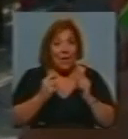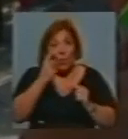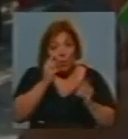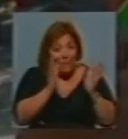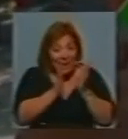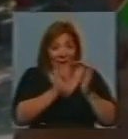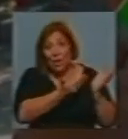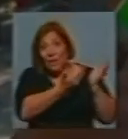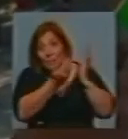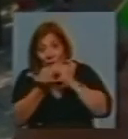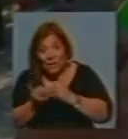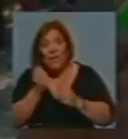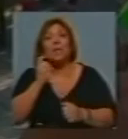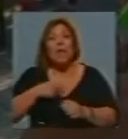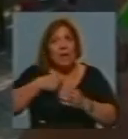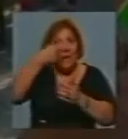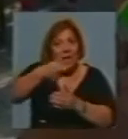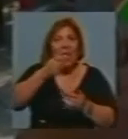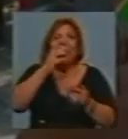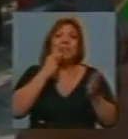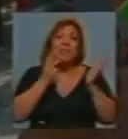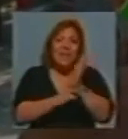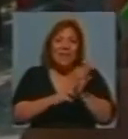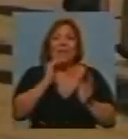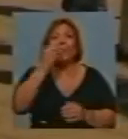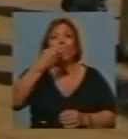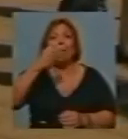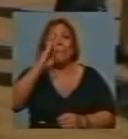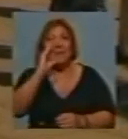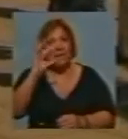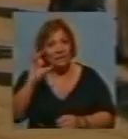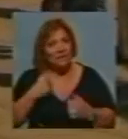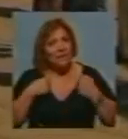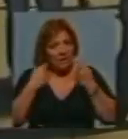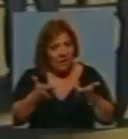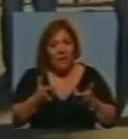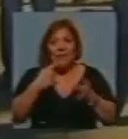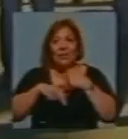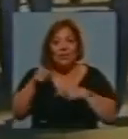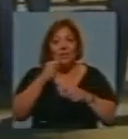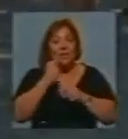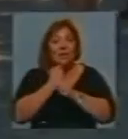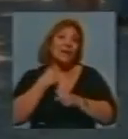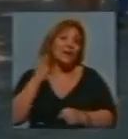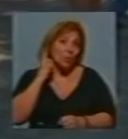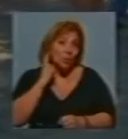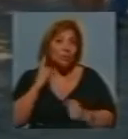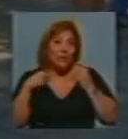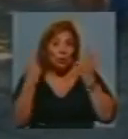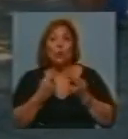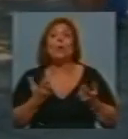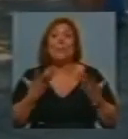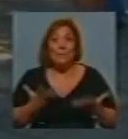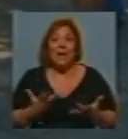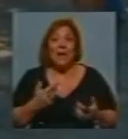importador realizará su debido aporte a DGI y a BPS. Los vendedores informales esperan ahora poder ser escuchados para realizar estos